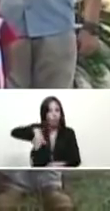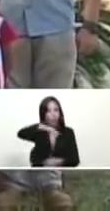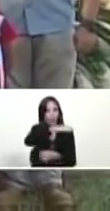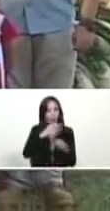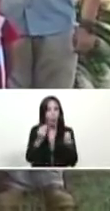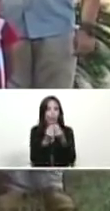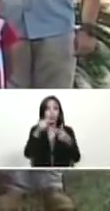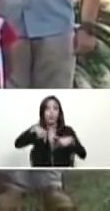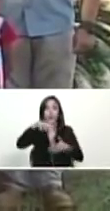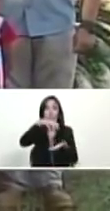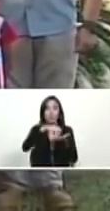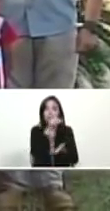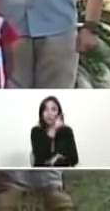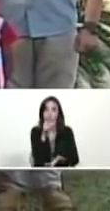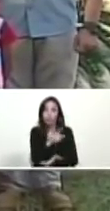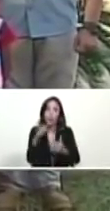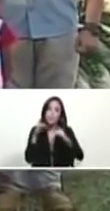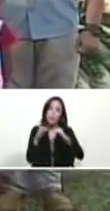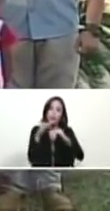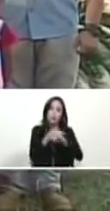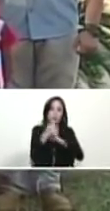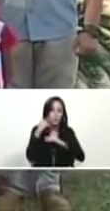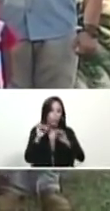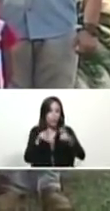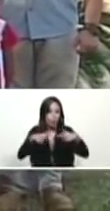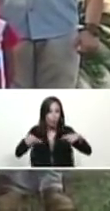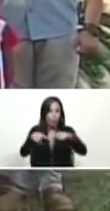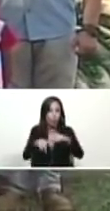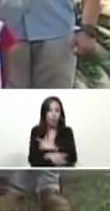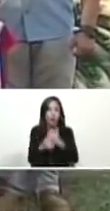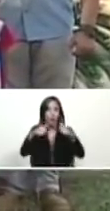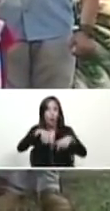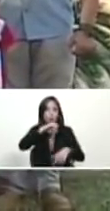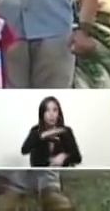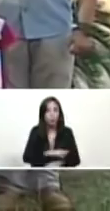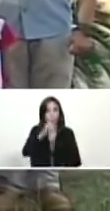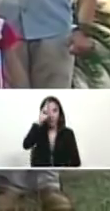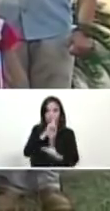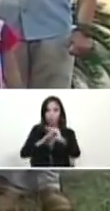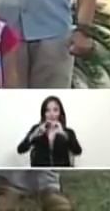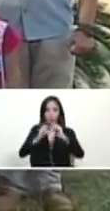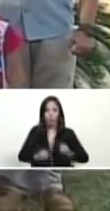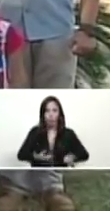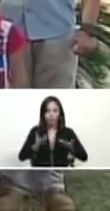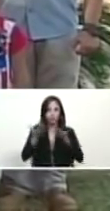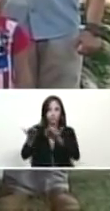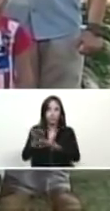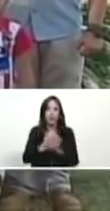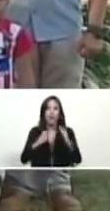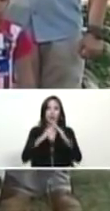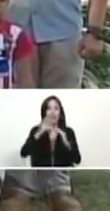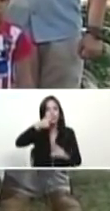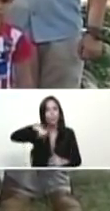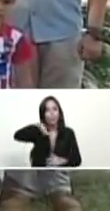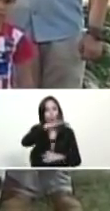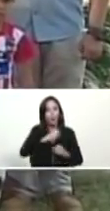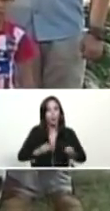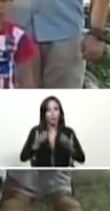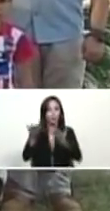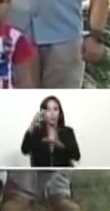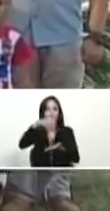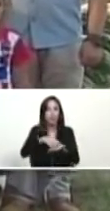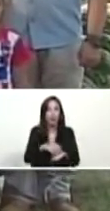Zulia, camarada presidente, municipio de Lagunilla, estamos teniendo el honor de entregarle al pueblo de Venezuela de este